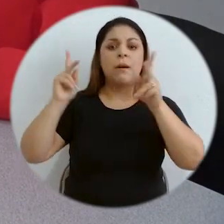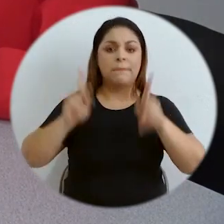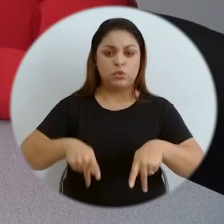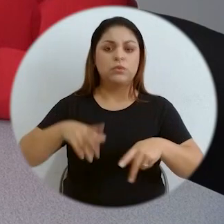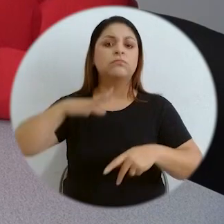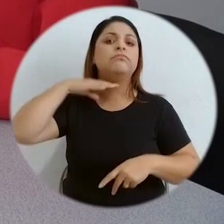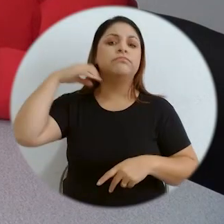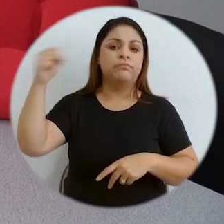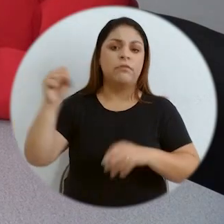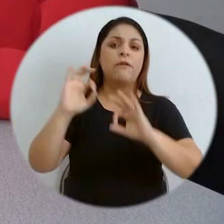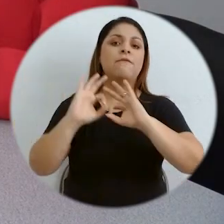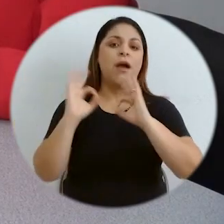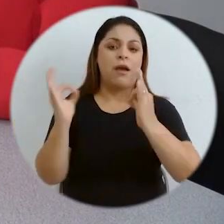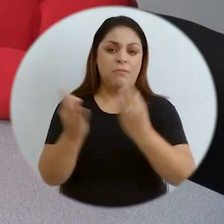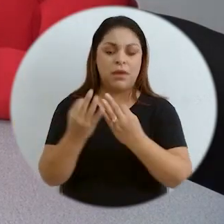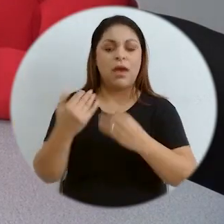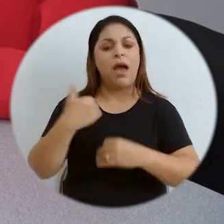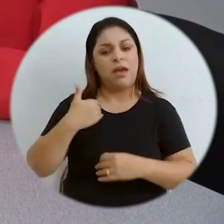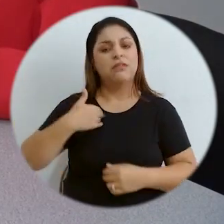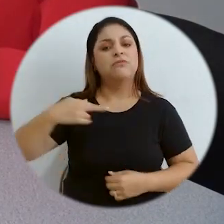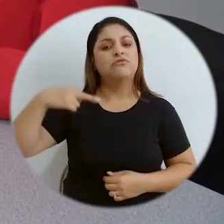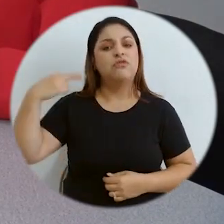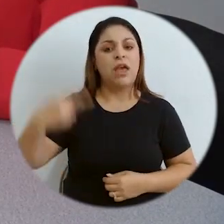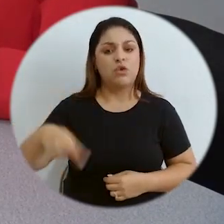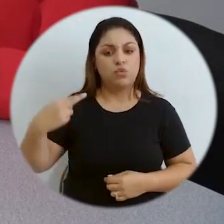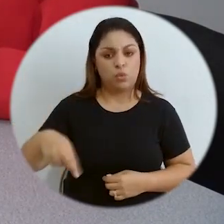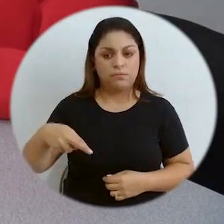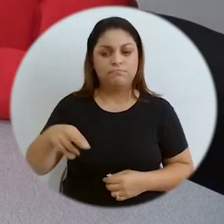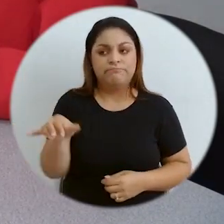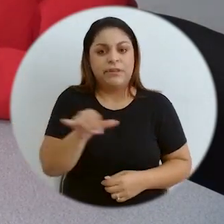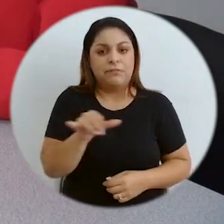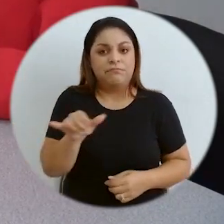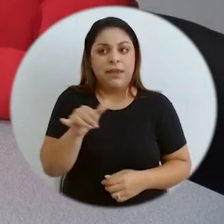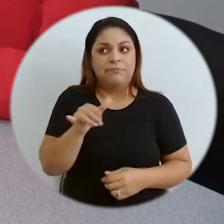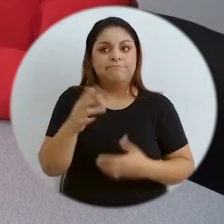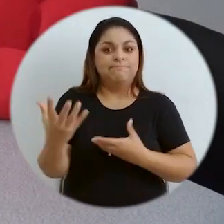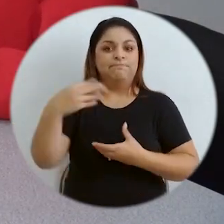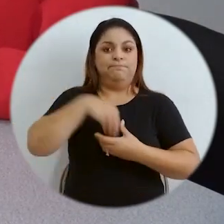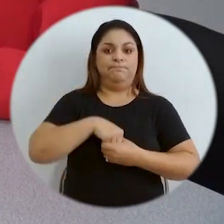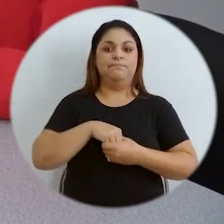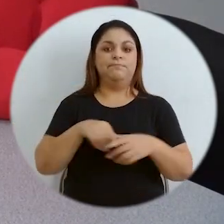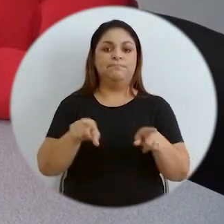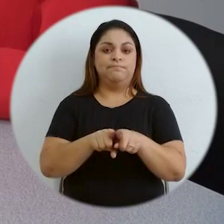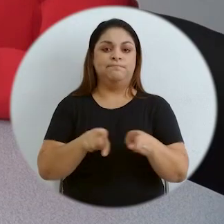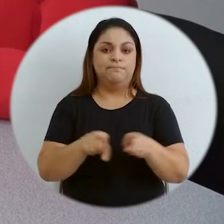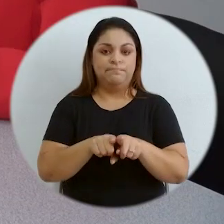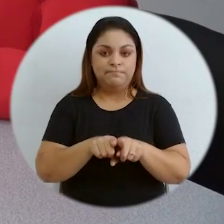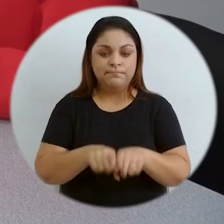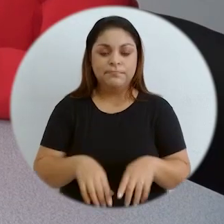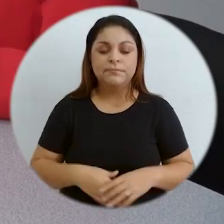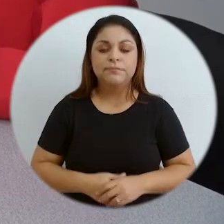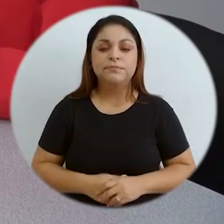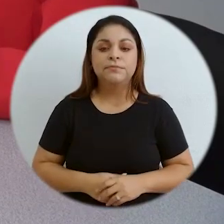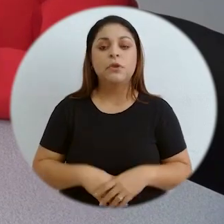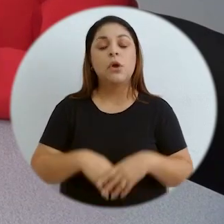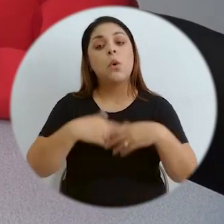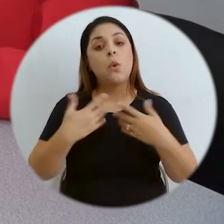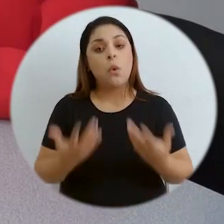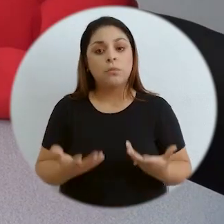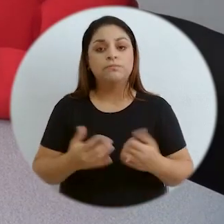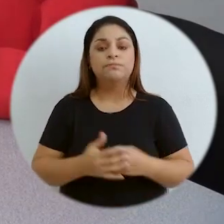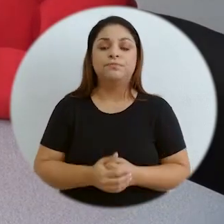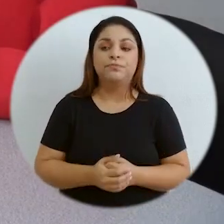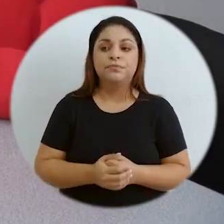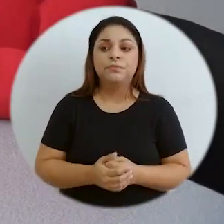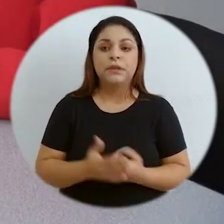de suicidio pueden tener mayor riesgo a presentarlo ¿verdad?, o a llevarlo a cabo.